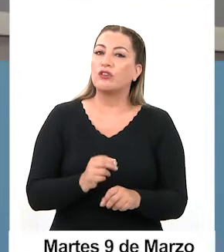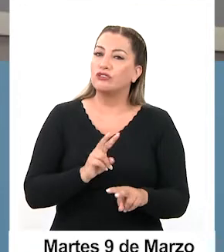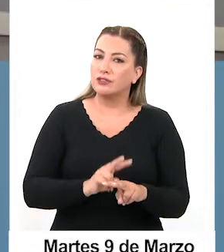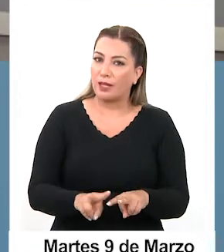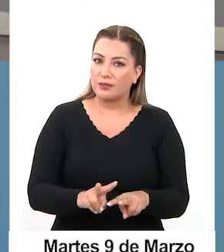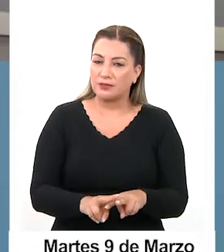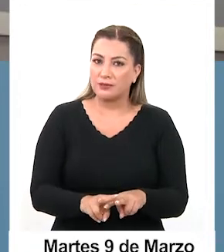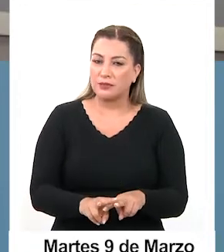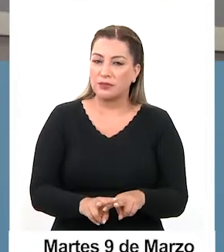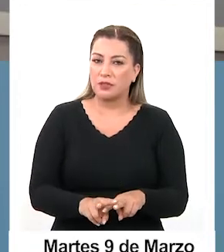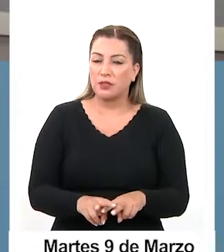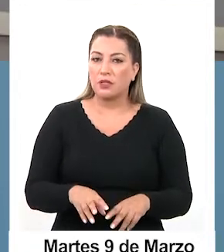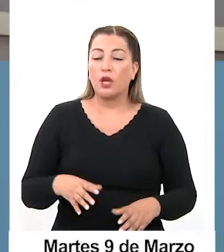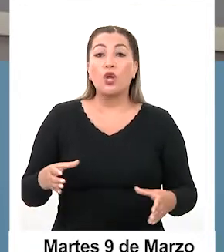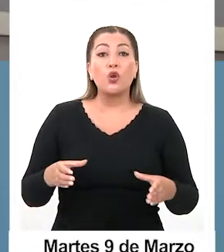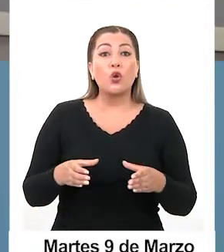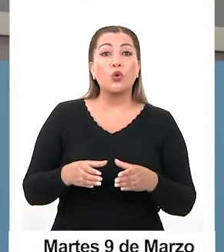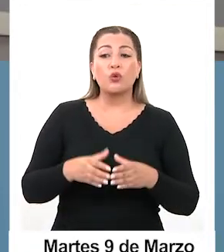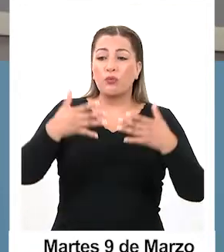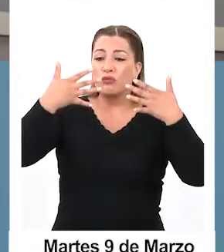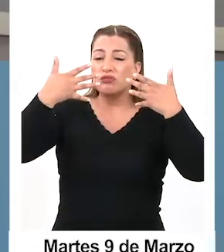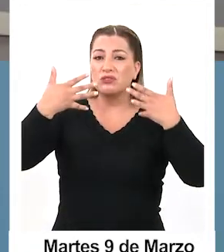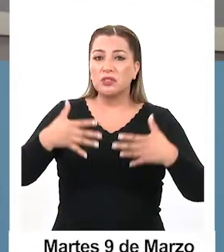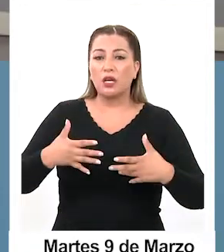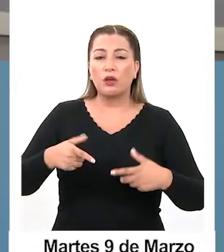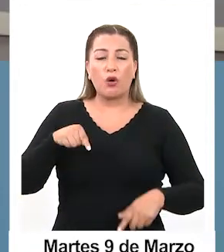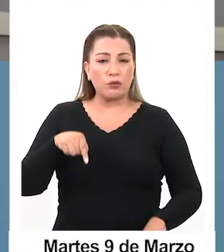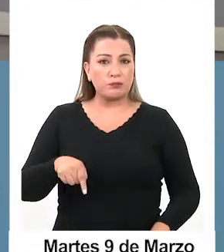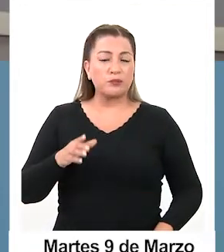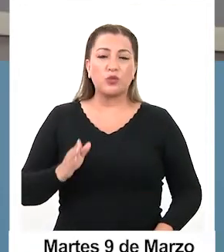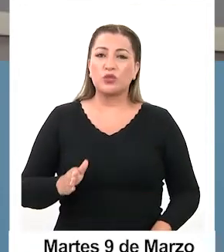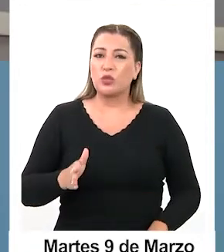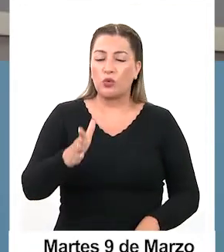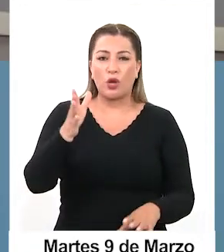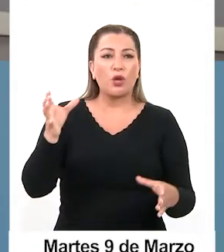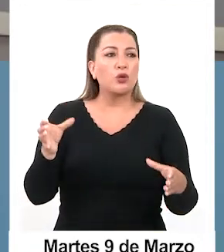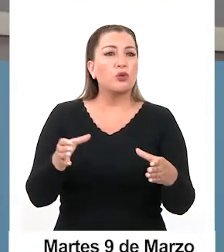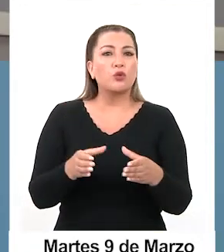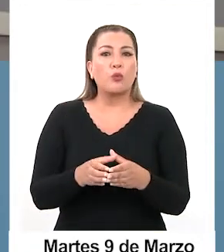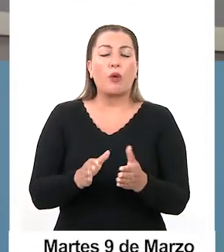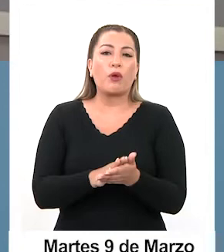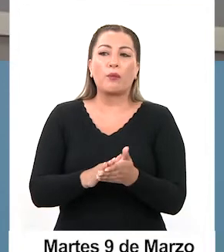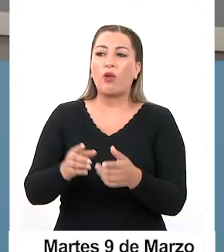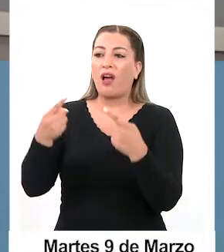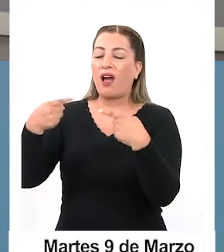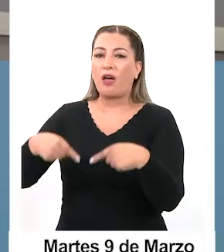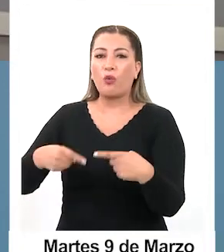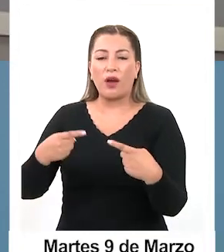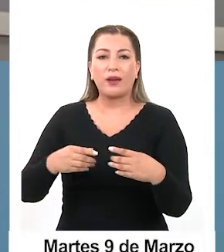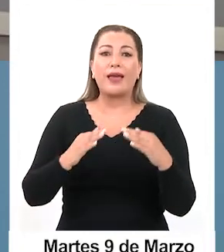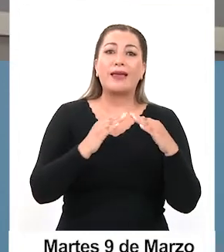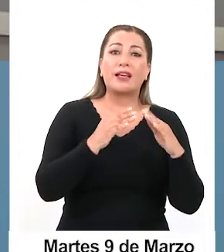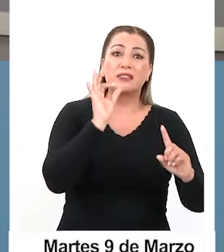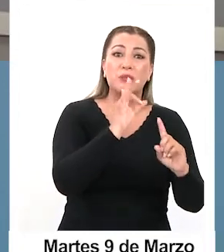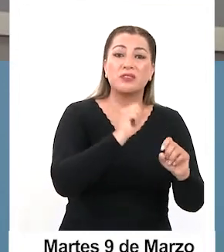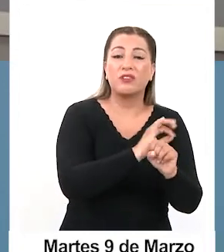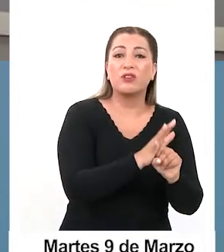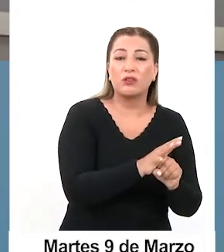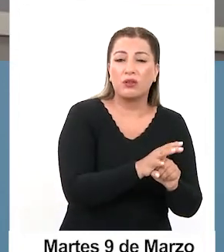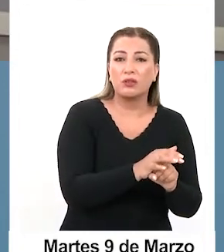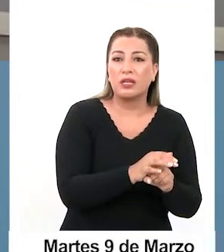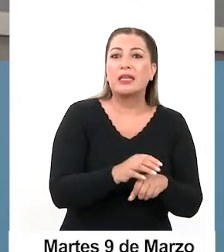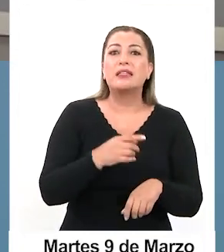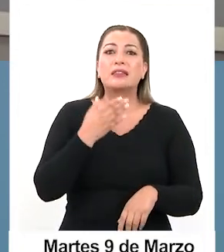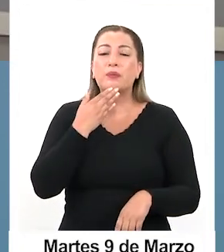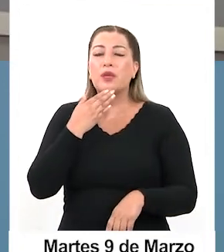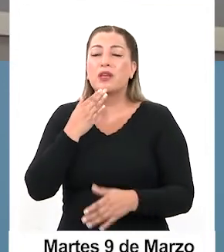realizando. Los equipos están conformados, hoy día seguimos teniendo equipos en aduana sanitaria, en residencia sanitaria, en estadía